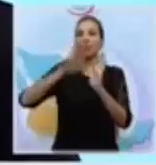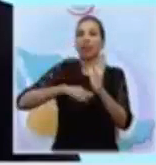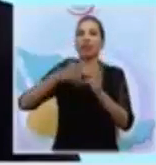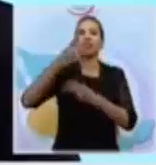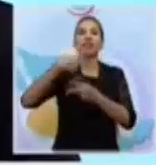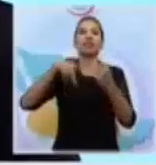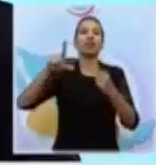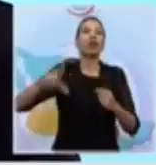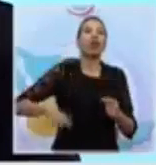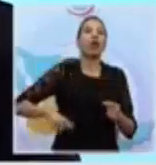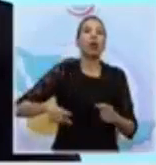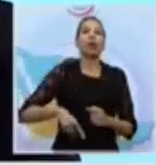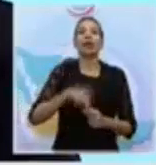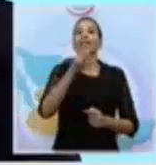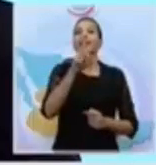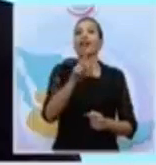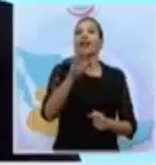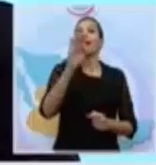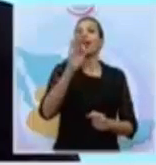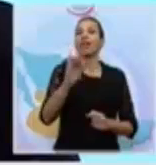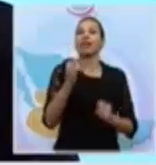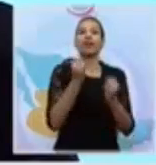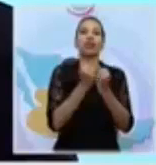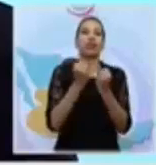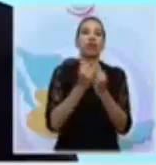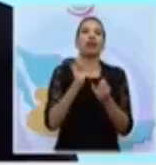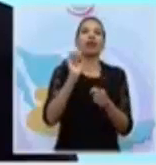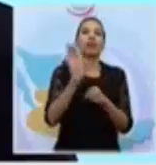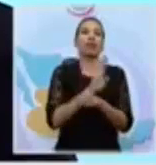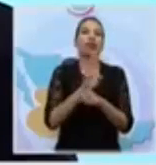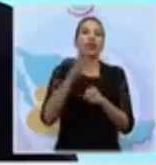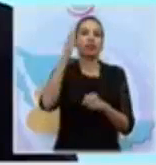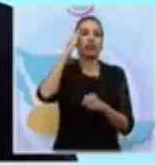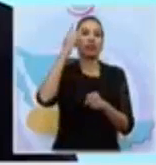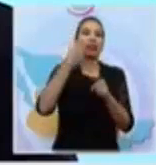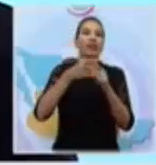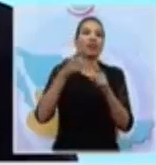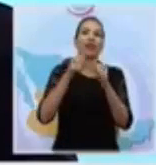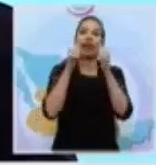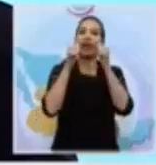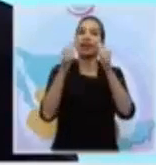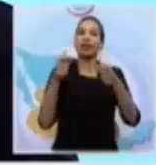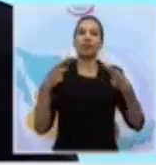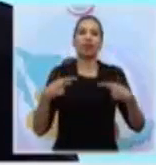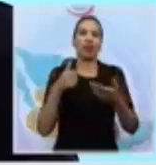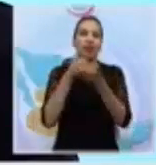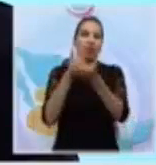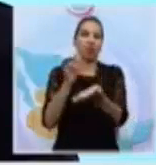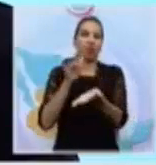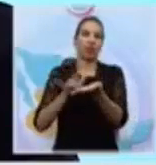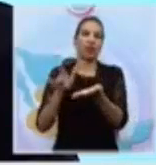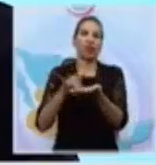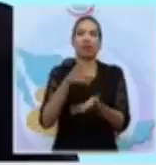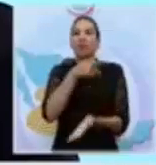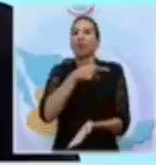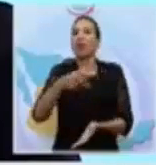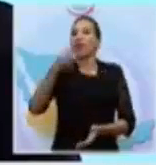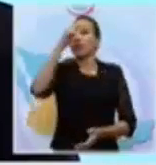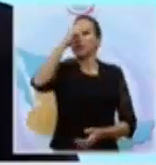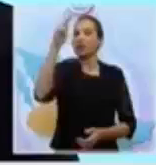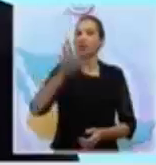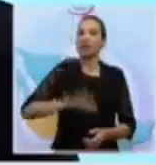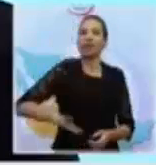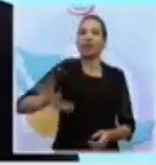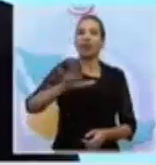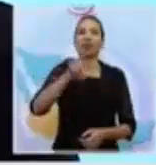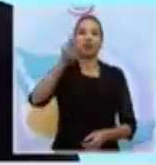en el gobierno del Distrito Federal, como el estado de bienestar centrado en la asistencia social focalizada a la pobreza extrema, que